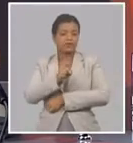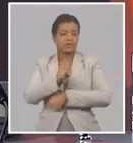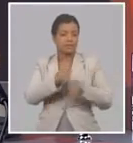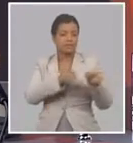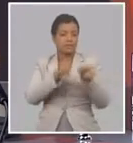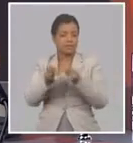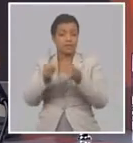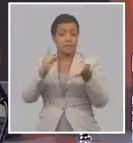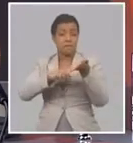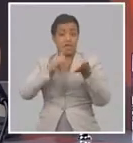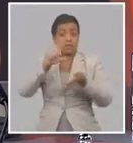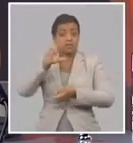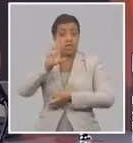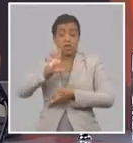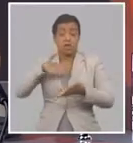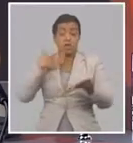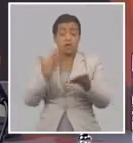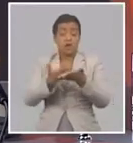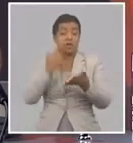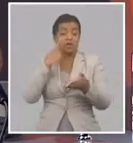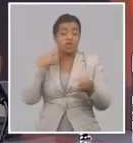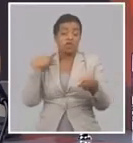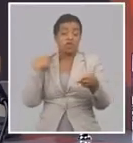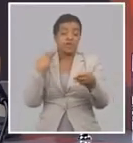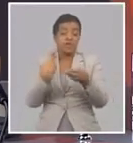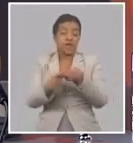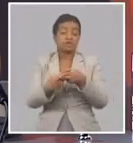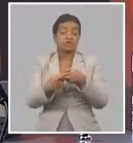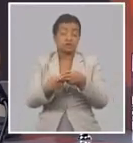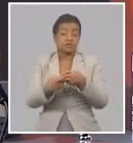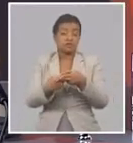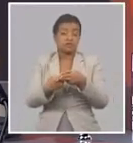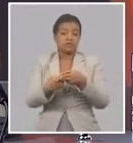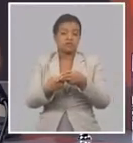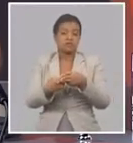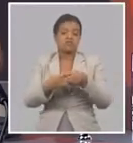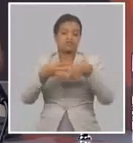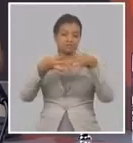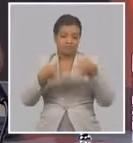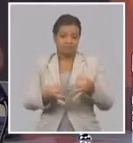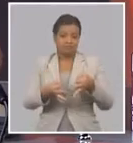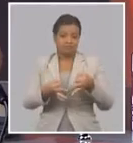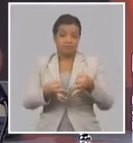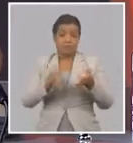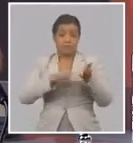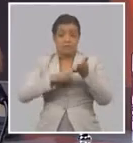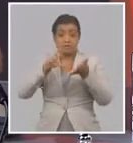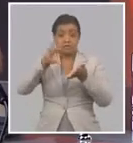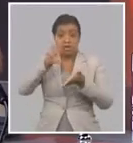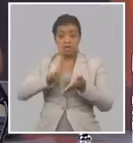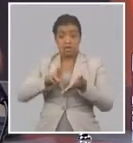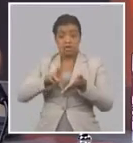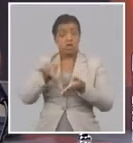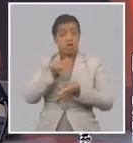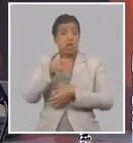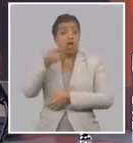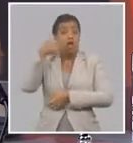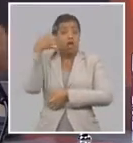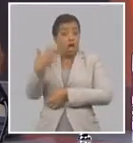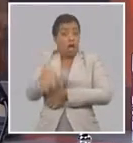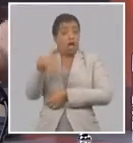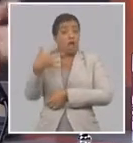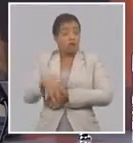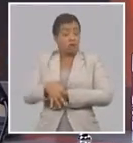que de hecho es una de las pruebas más confiables o la prueba más confiable para la detención de esta enfermedad que también tiene un costo bastante elevado